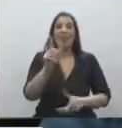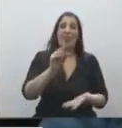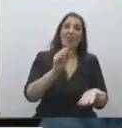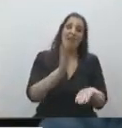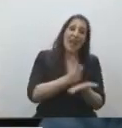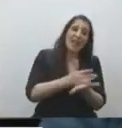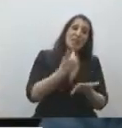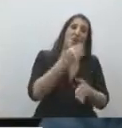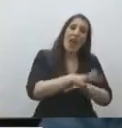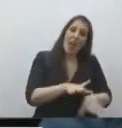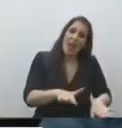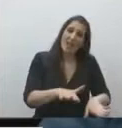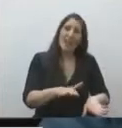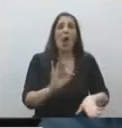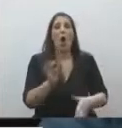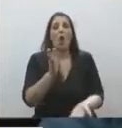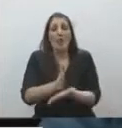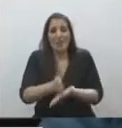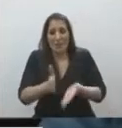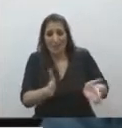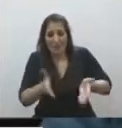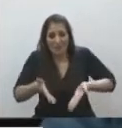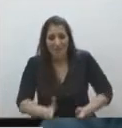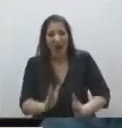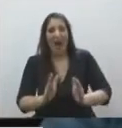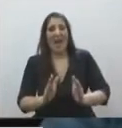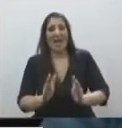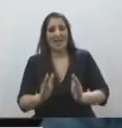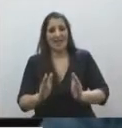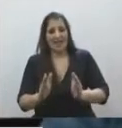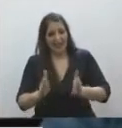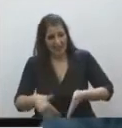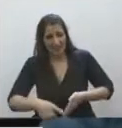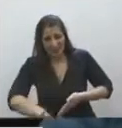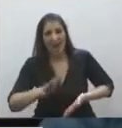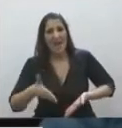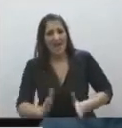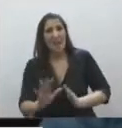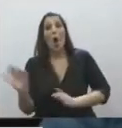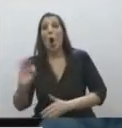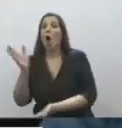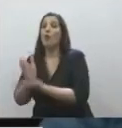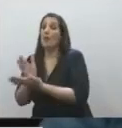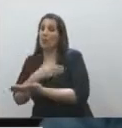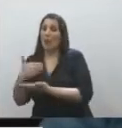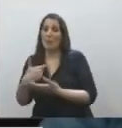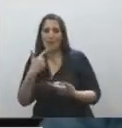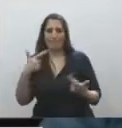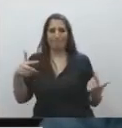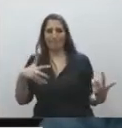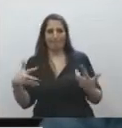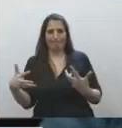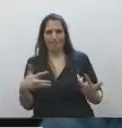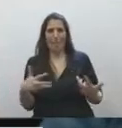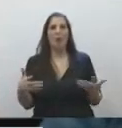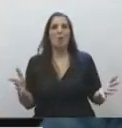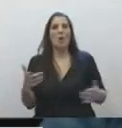por no decir otra cosa, estos robos que han habido o que hay en el sistema político, ¿no? Sí, lo que pasa es que yo creo que eso depende